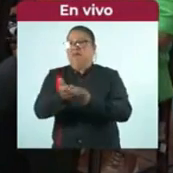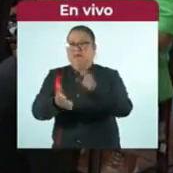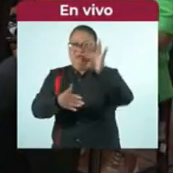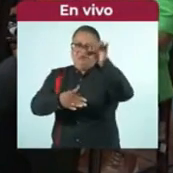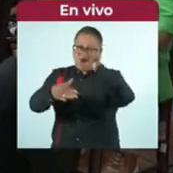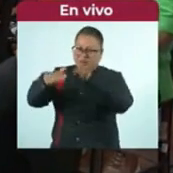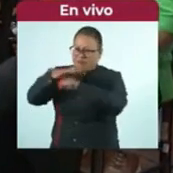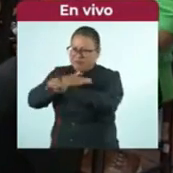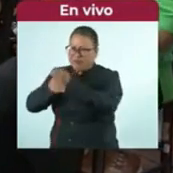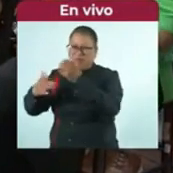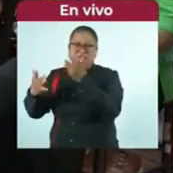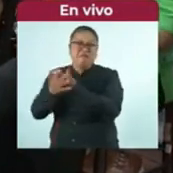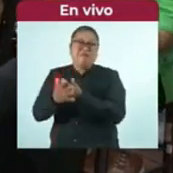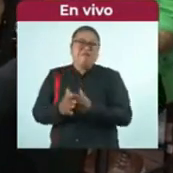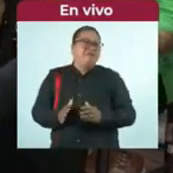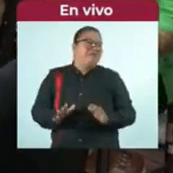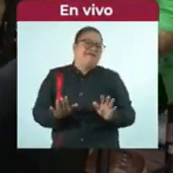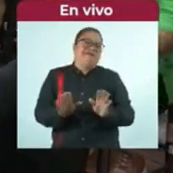encarcelar, que comenten.